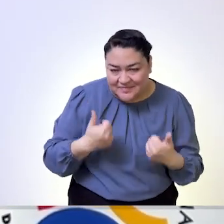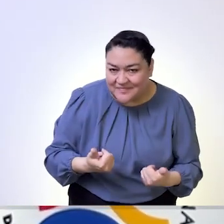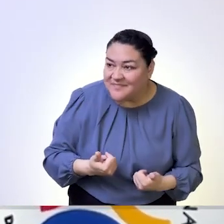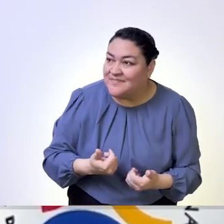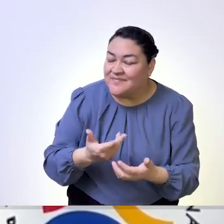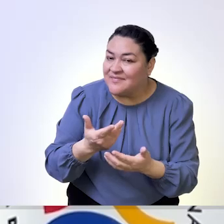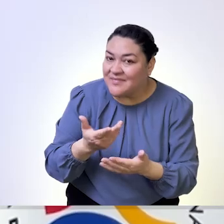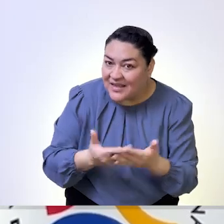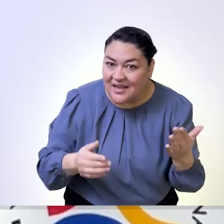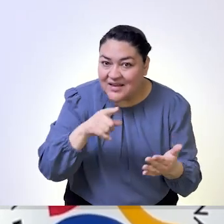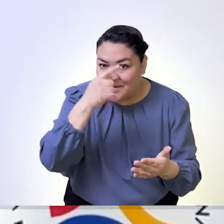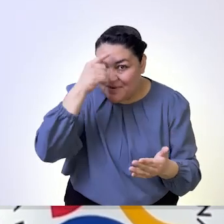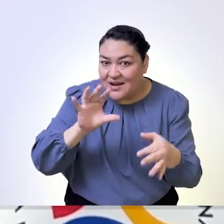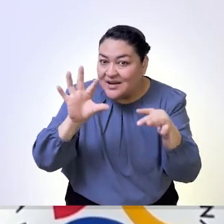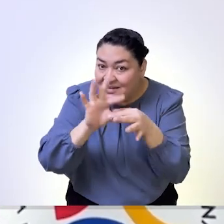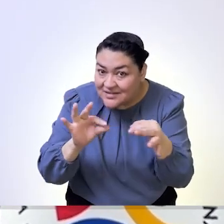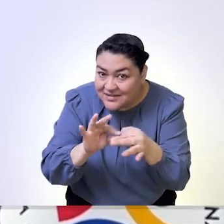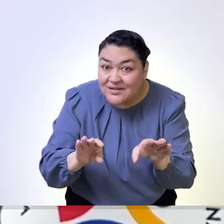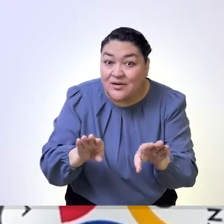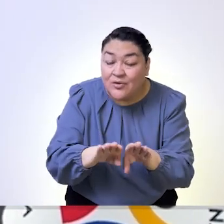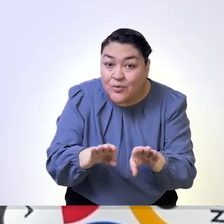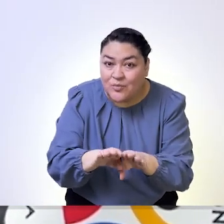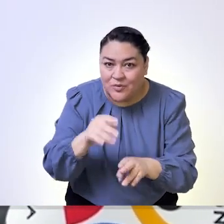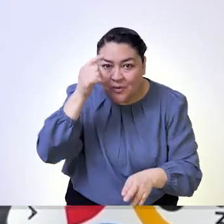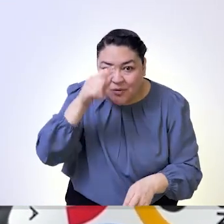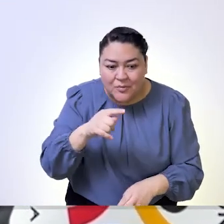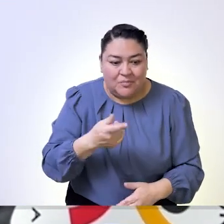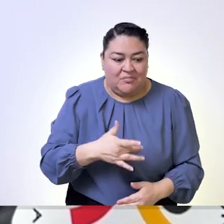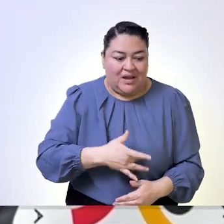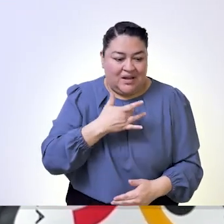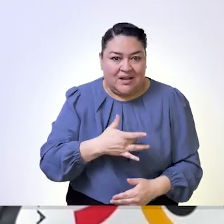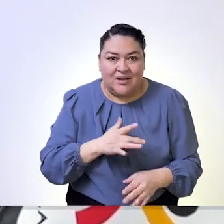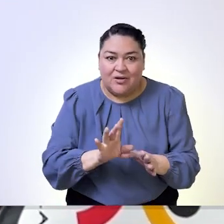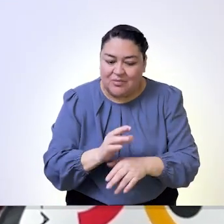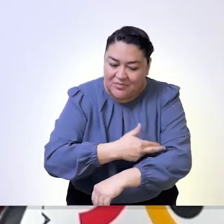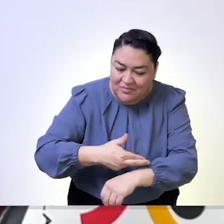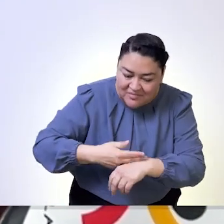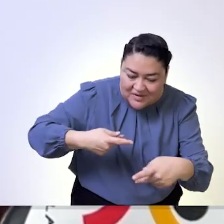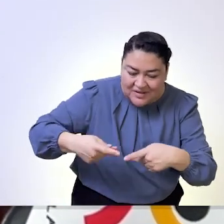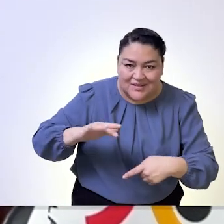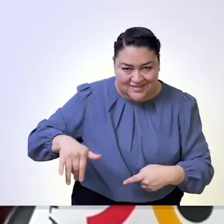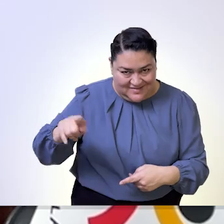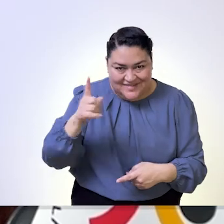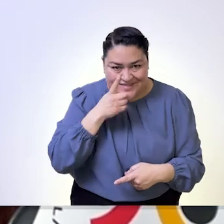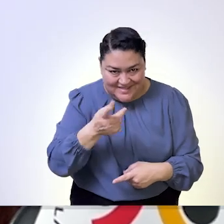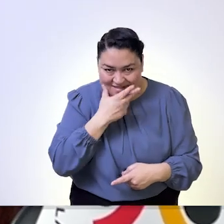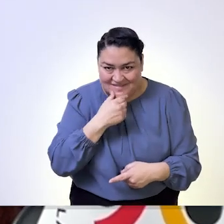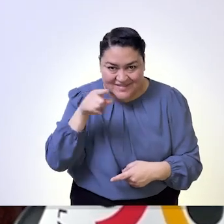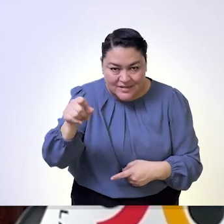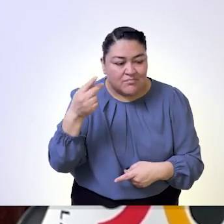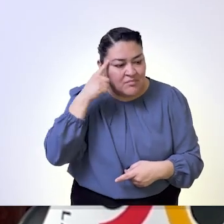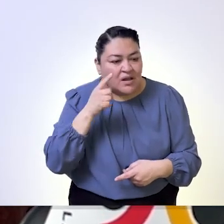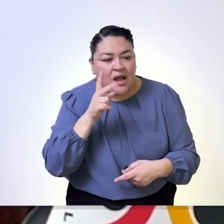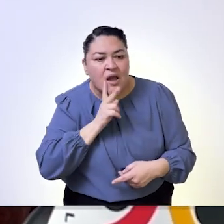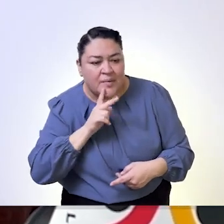del ombudsperson que se llama, ¿no? De esta necesidad de poder tener este control y como bien decía